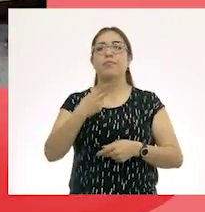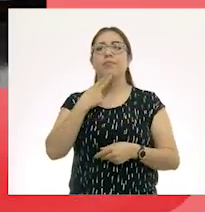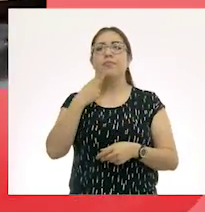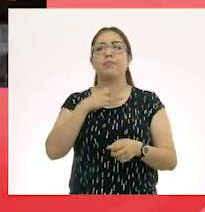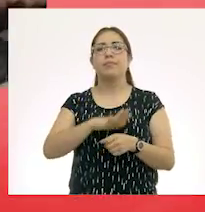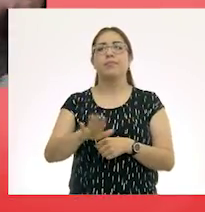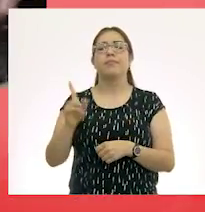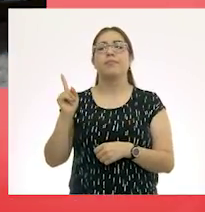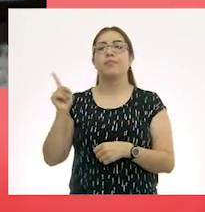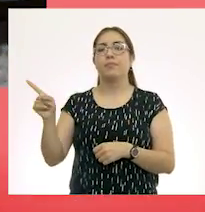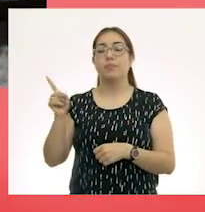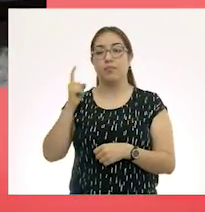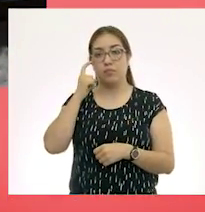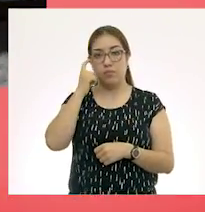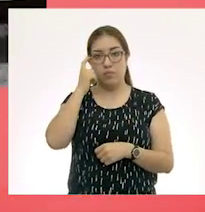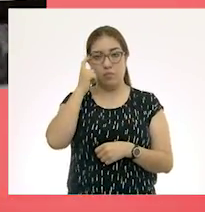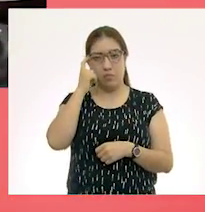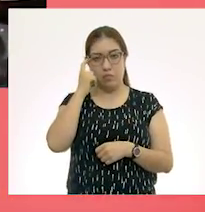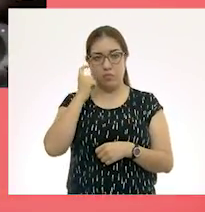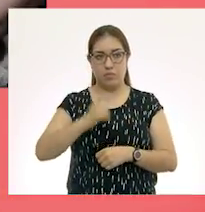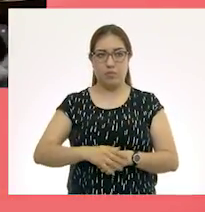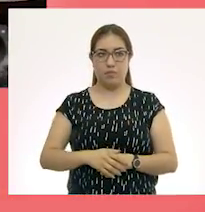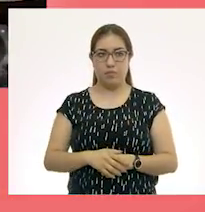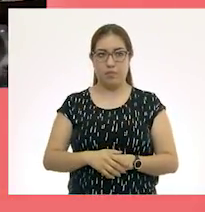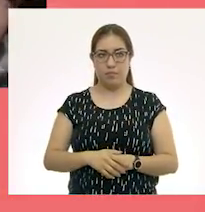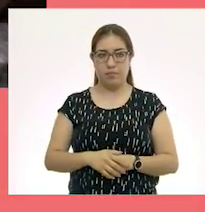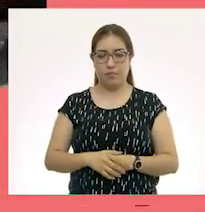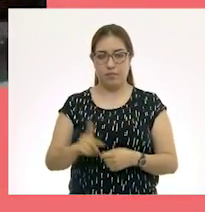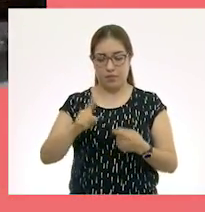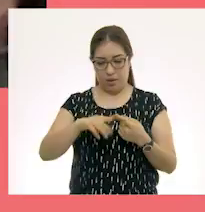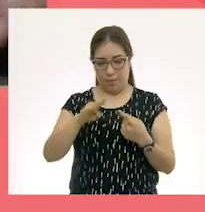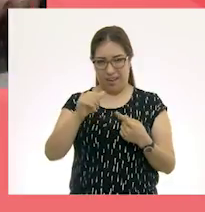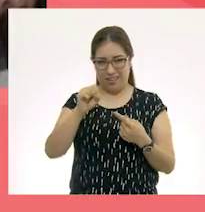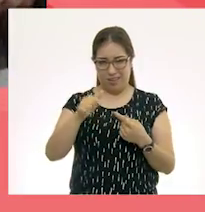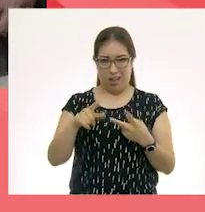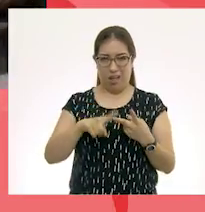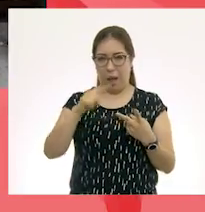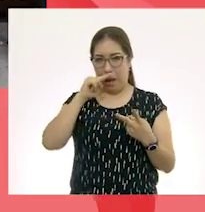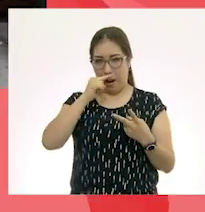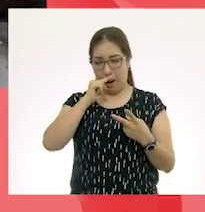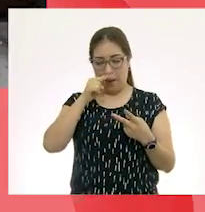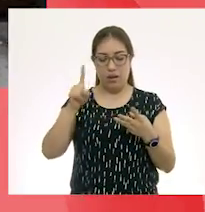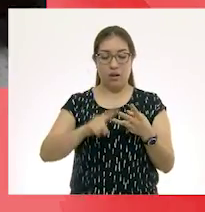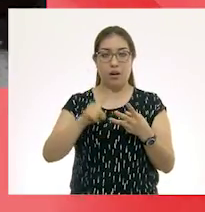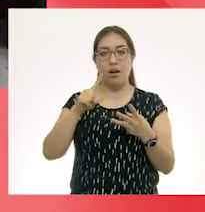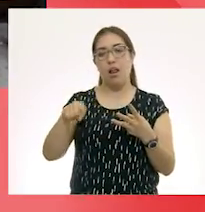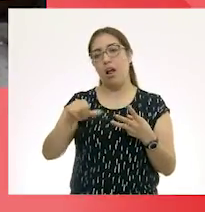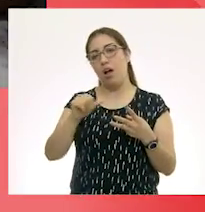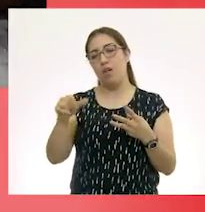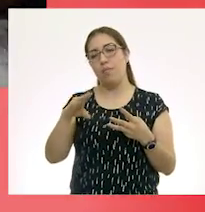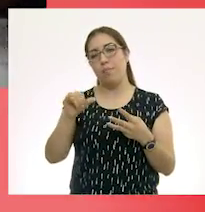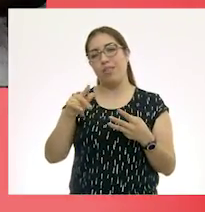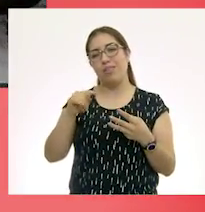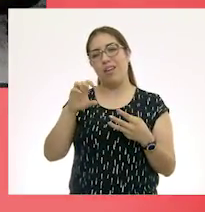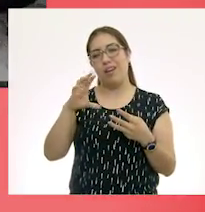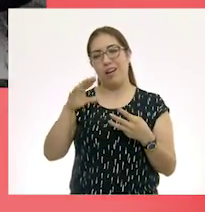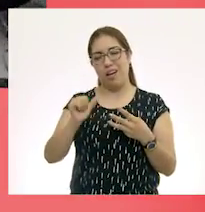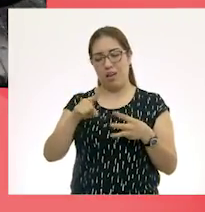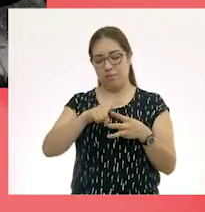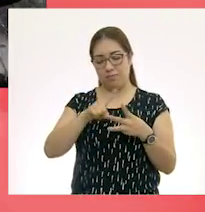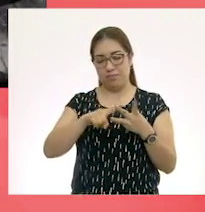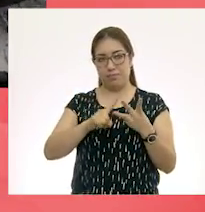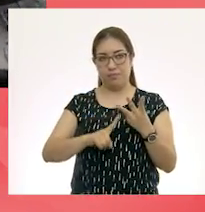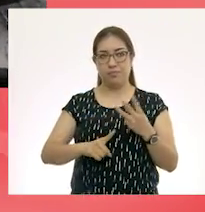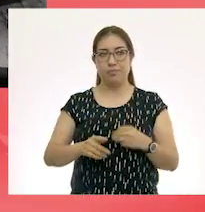muele la masa, Ya molida. la masa, sí, está molida. Se le pone canela Bien. y se le pone manteca. Aquí tengo sartén de la